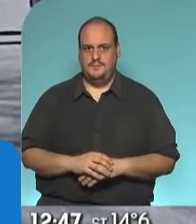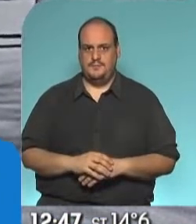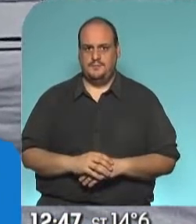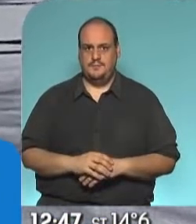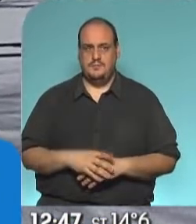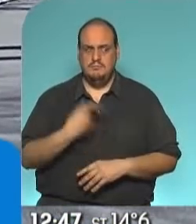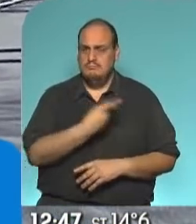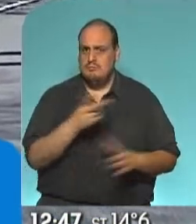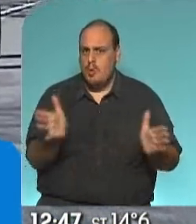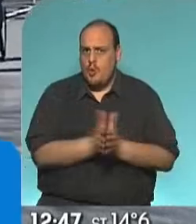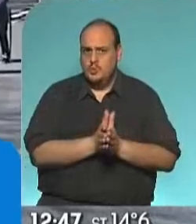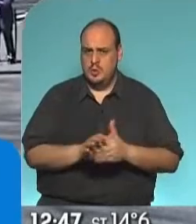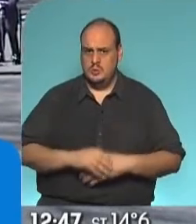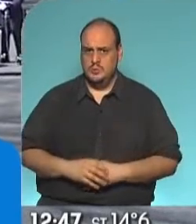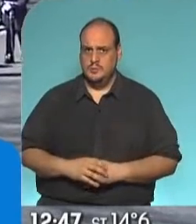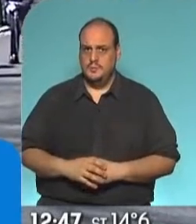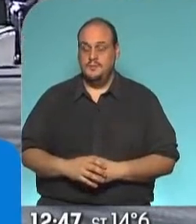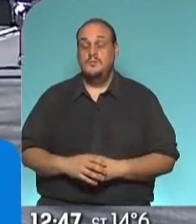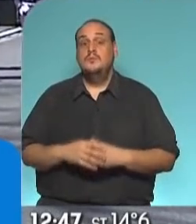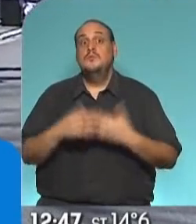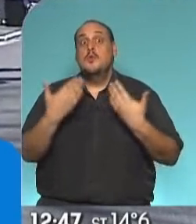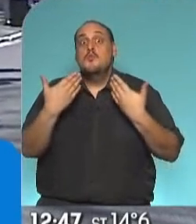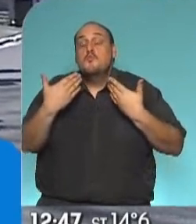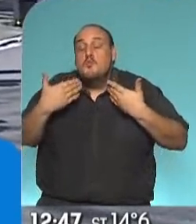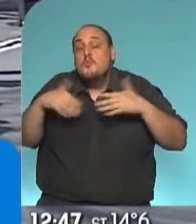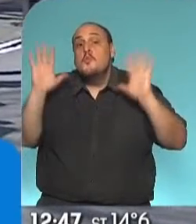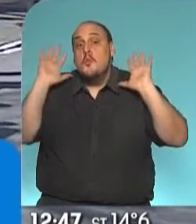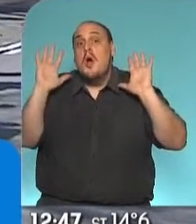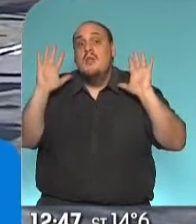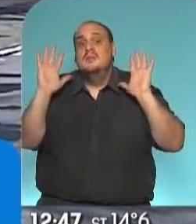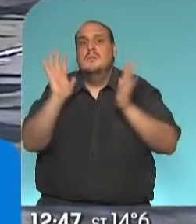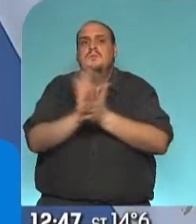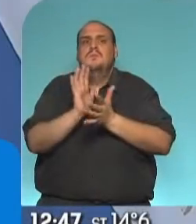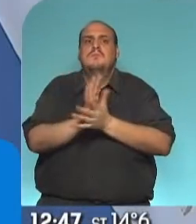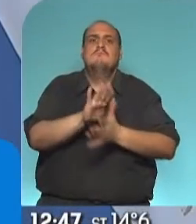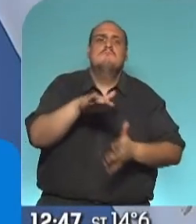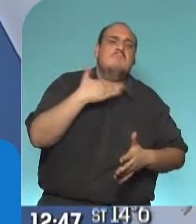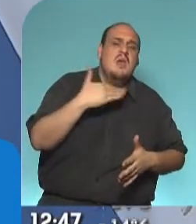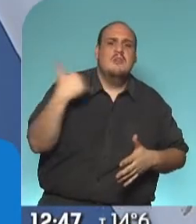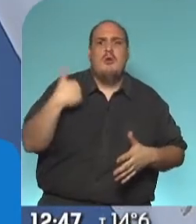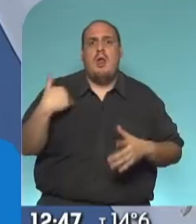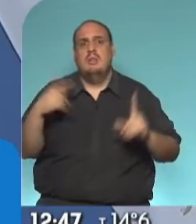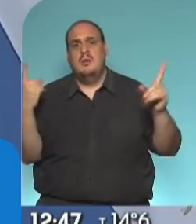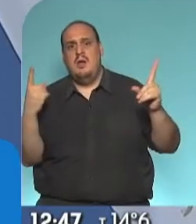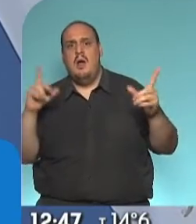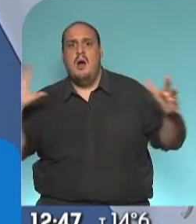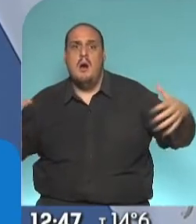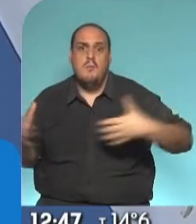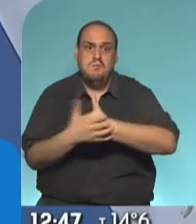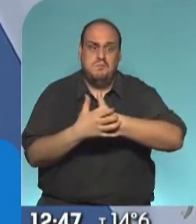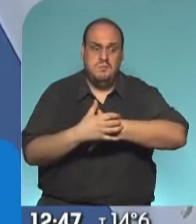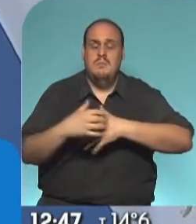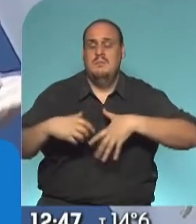Y tal vez en ese abrazo extendido de México y Argentina podamos abrazar a todo el